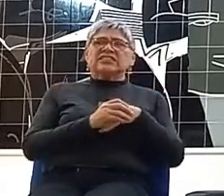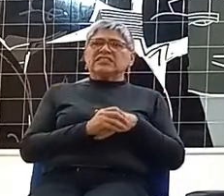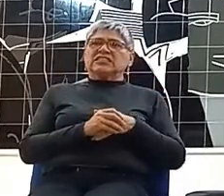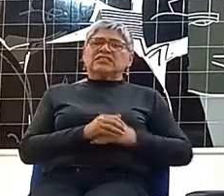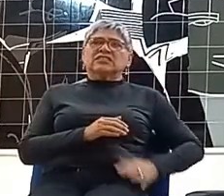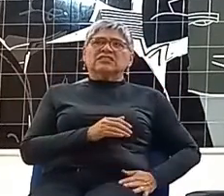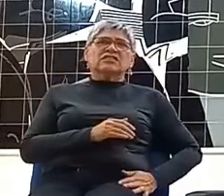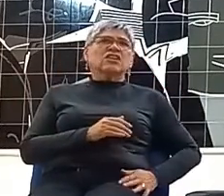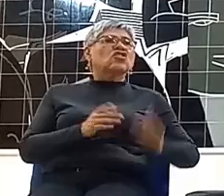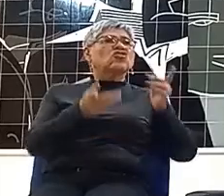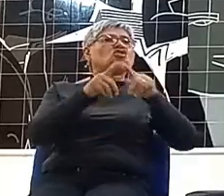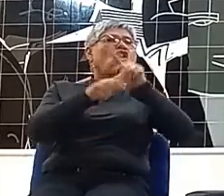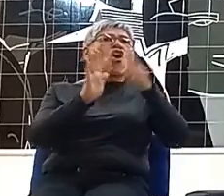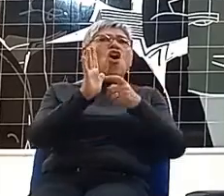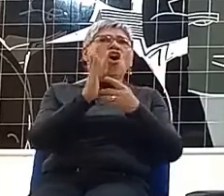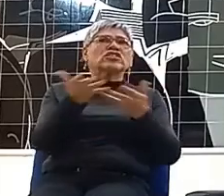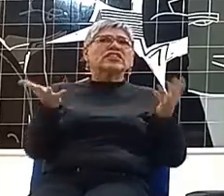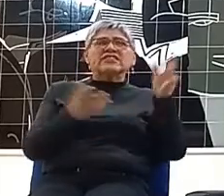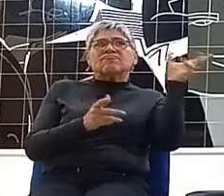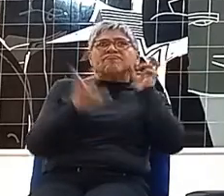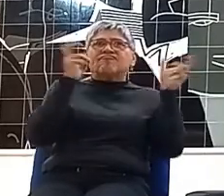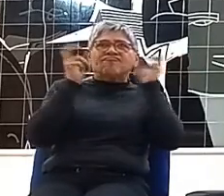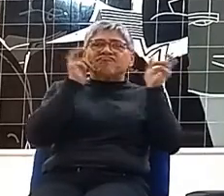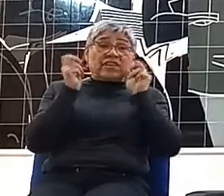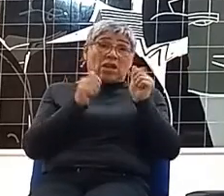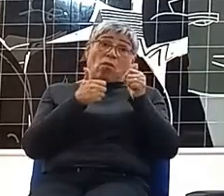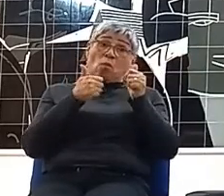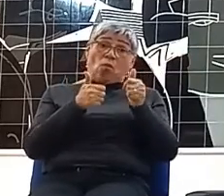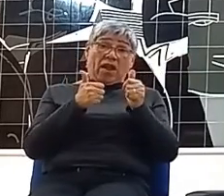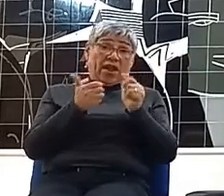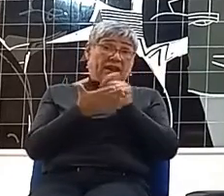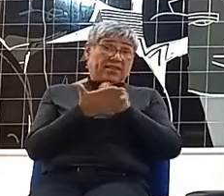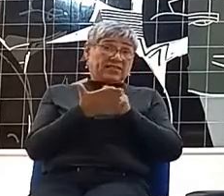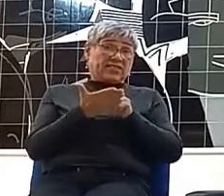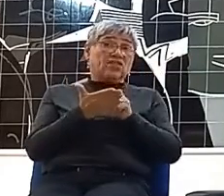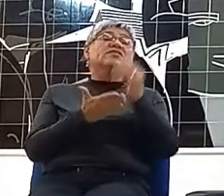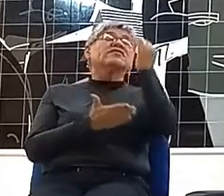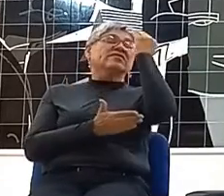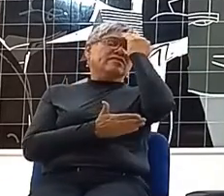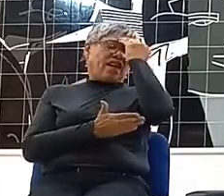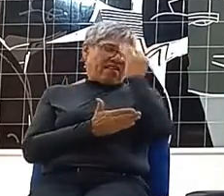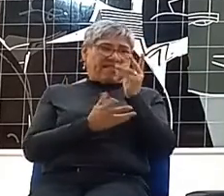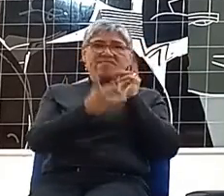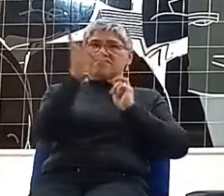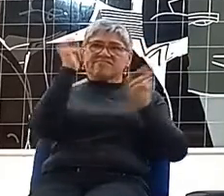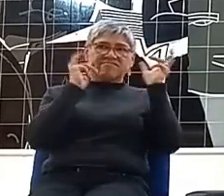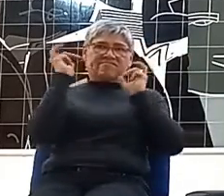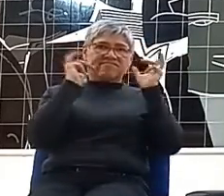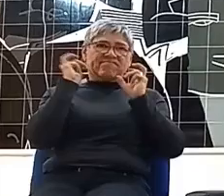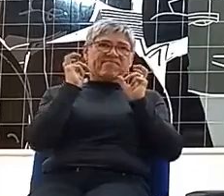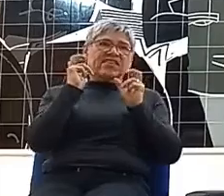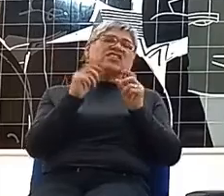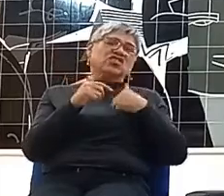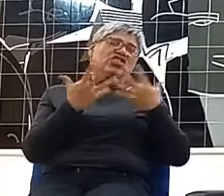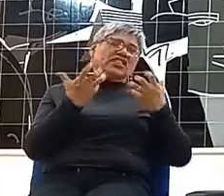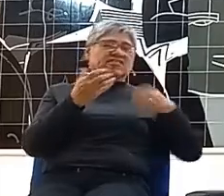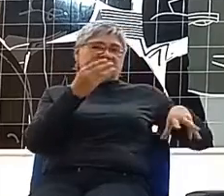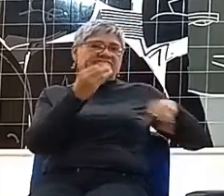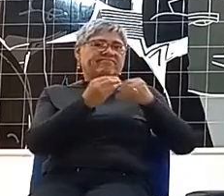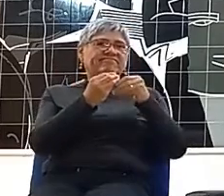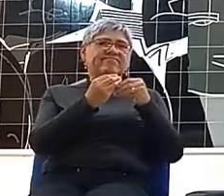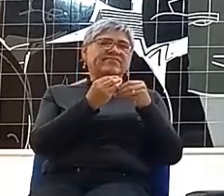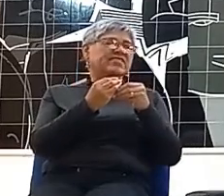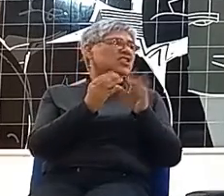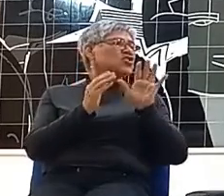de eso que escucha. El buen escritor sabe escuchar, y en este caso pues yo quiero agregar justamente como esos elementos que